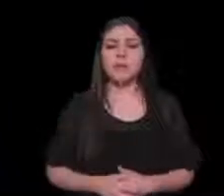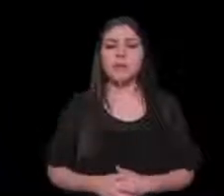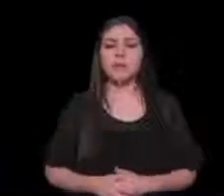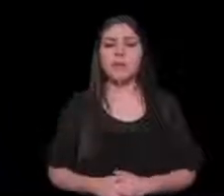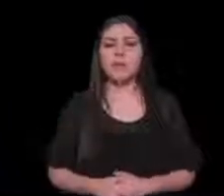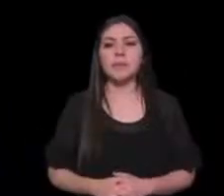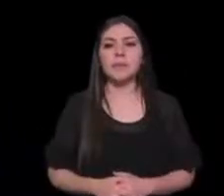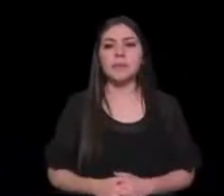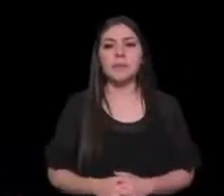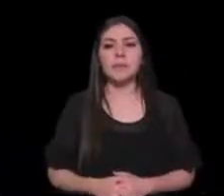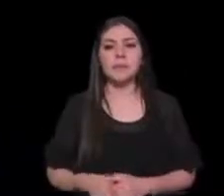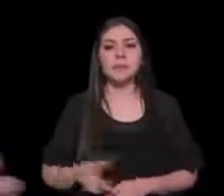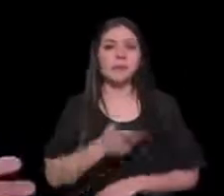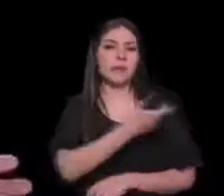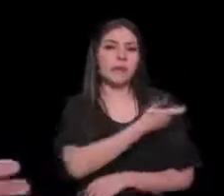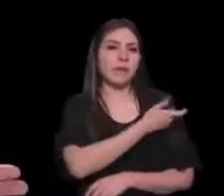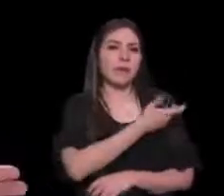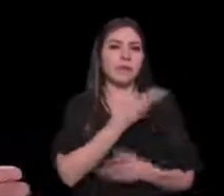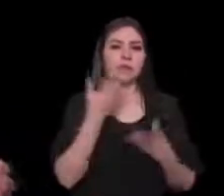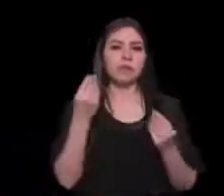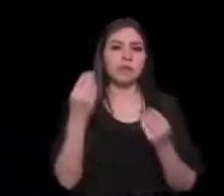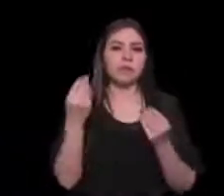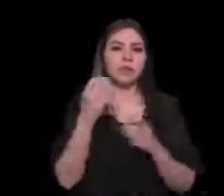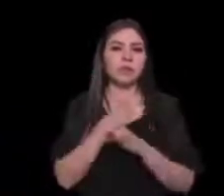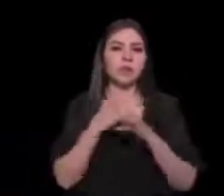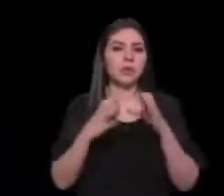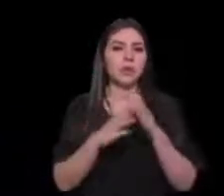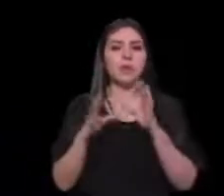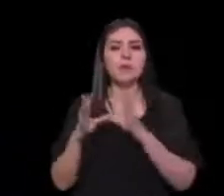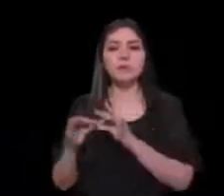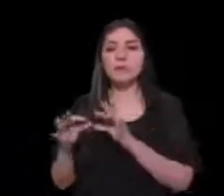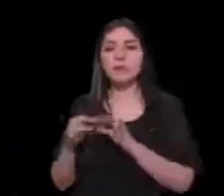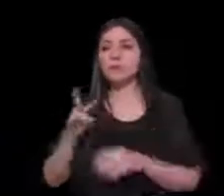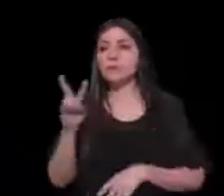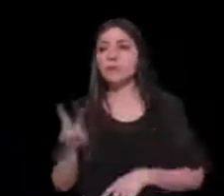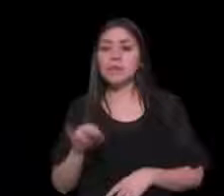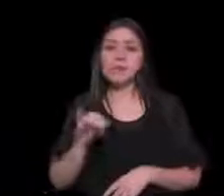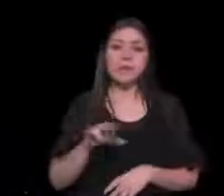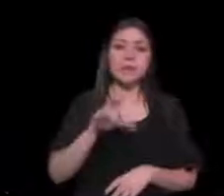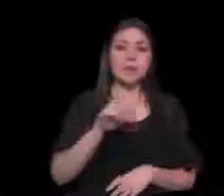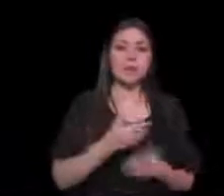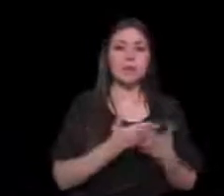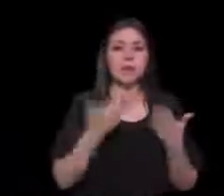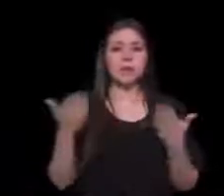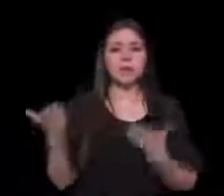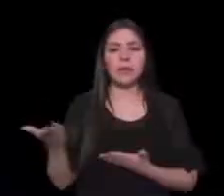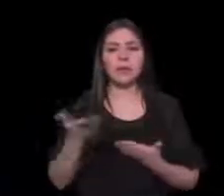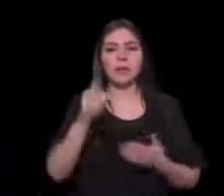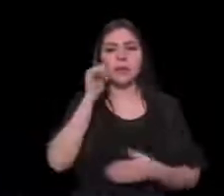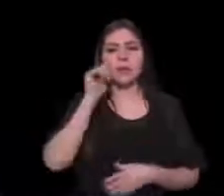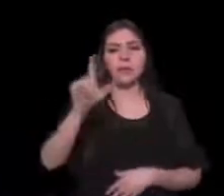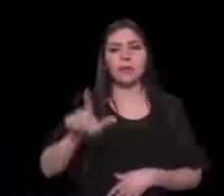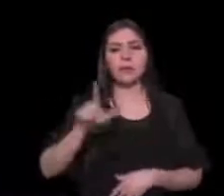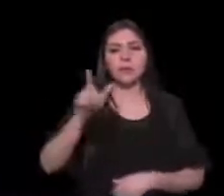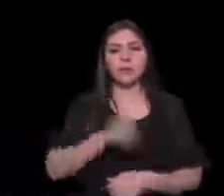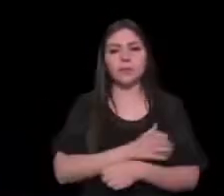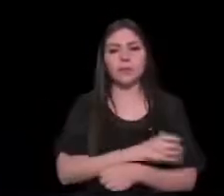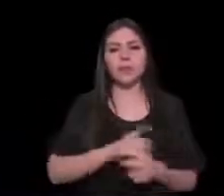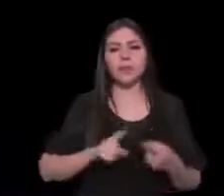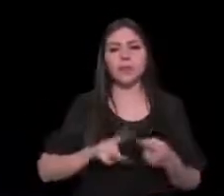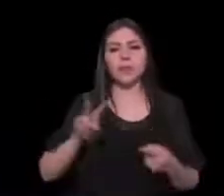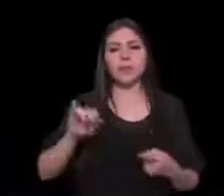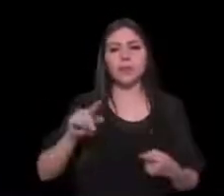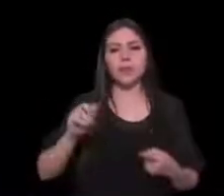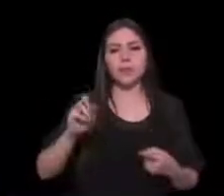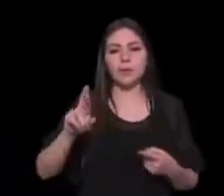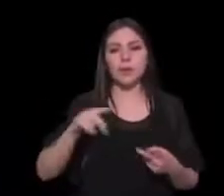Pues mucho que hablar sobre las vacunas, mucho que informar, mucho que desmitificar, y nos acompañan para ello, como cada lunes, Víctor Aramburu y